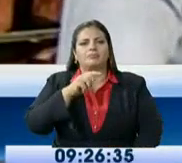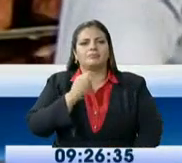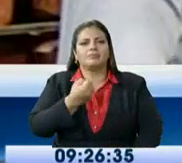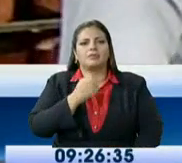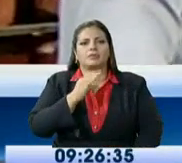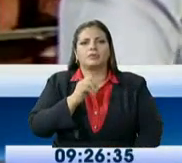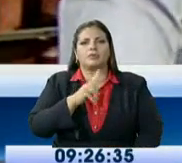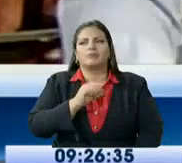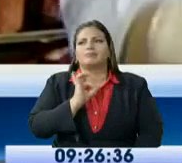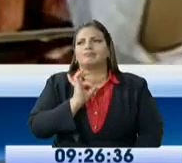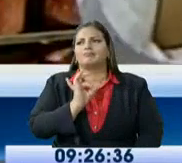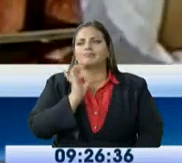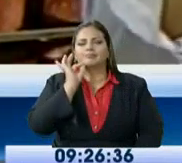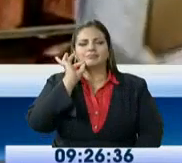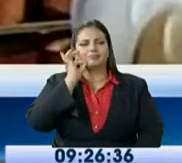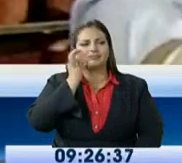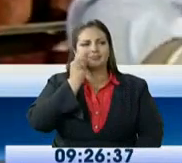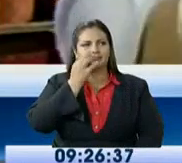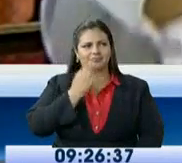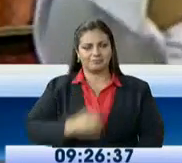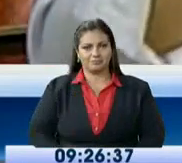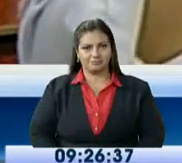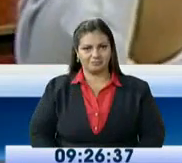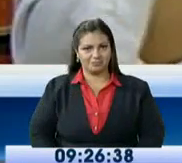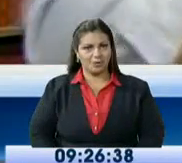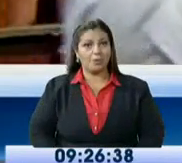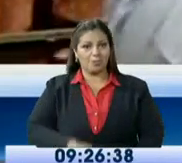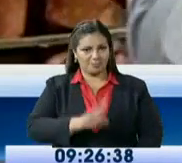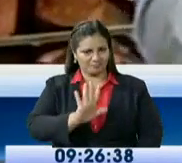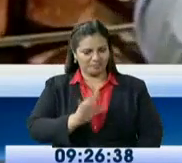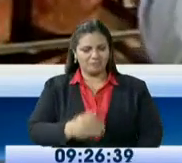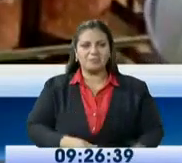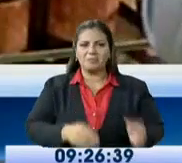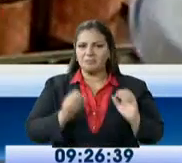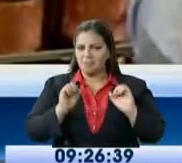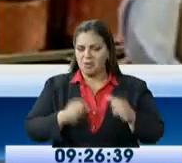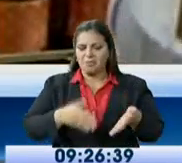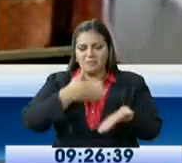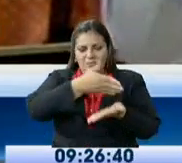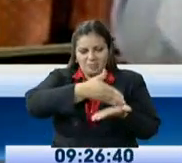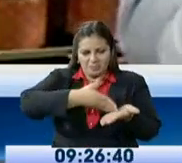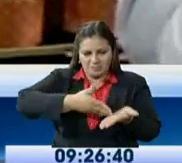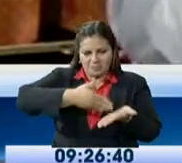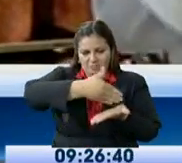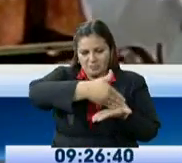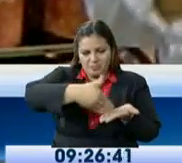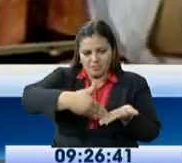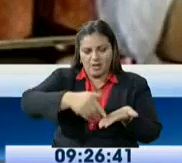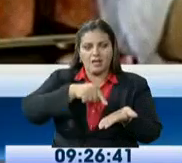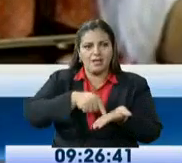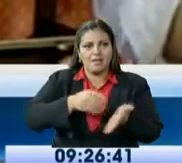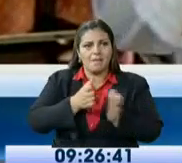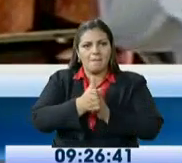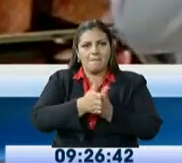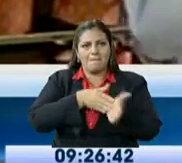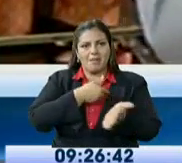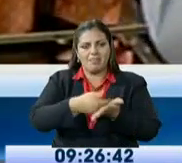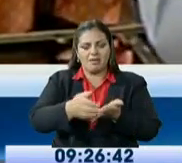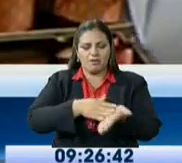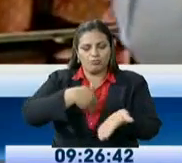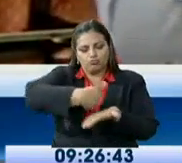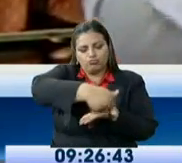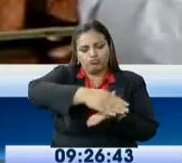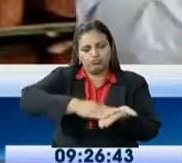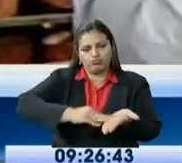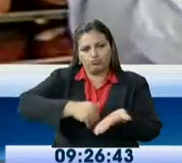para cualquier ocasión. Y sobre todo, un tip, póngalo a tostar con mantequilla, riquísimo. A mí me encanta así. Don Antonio, entonces pan de Pascua hay más o menos